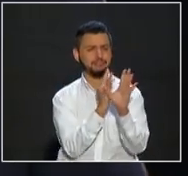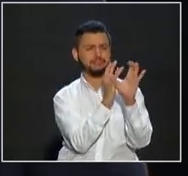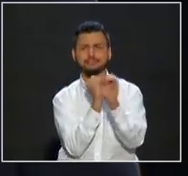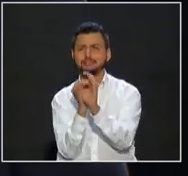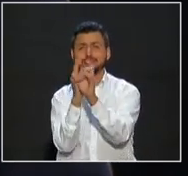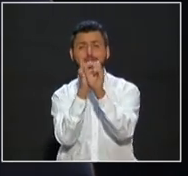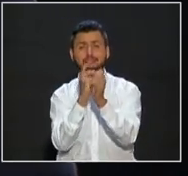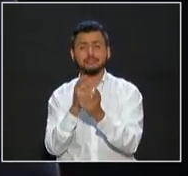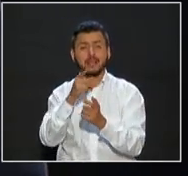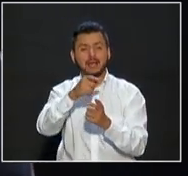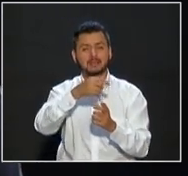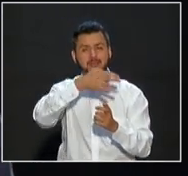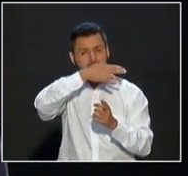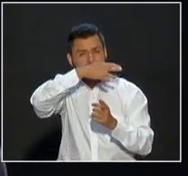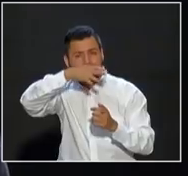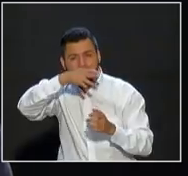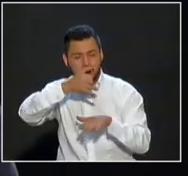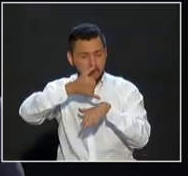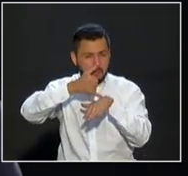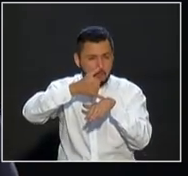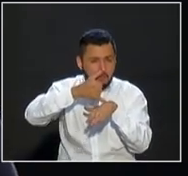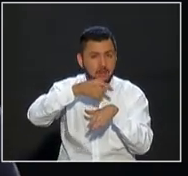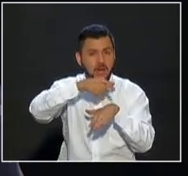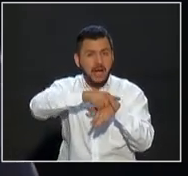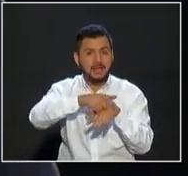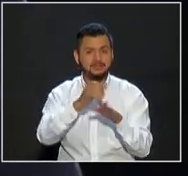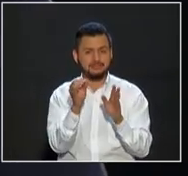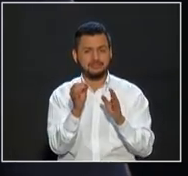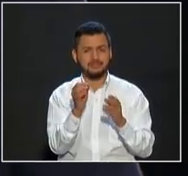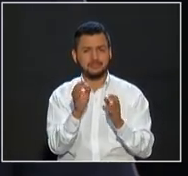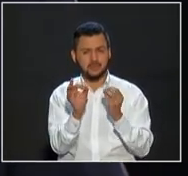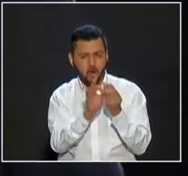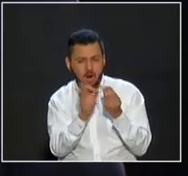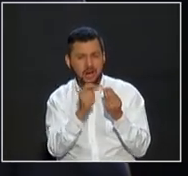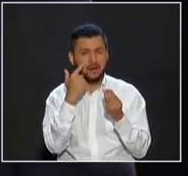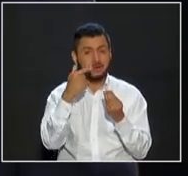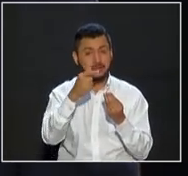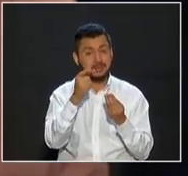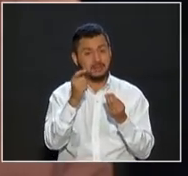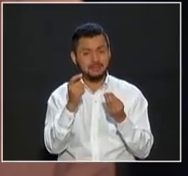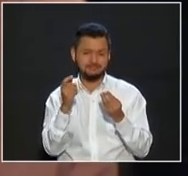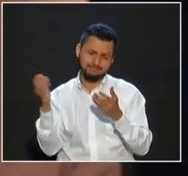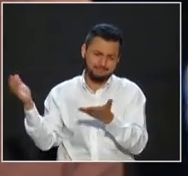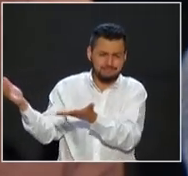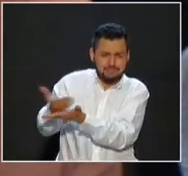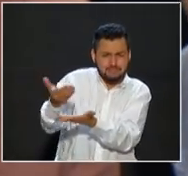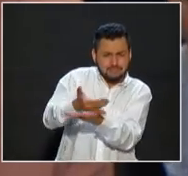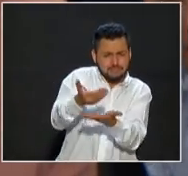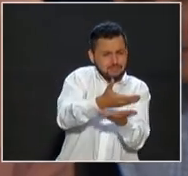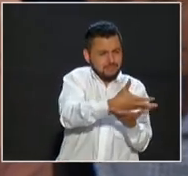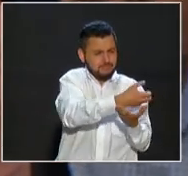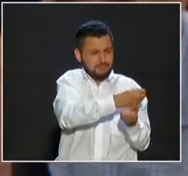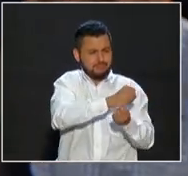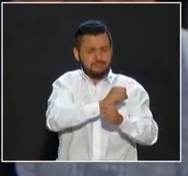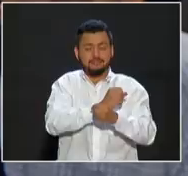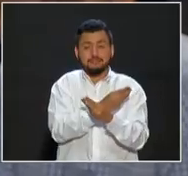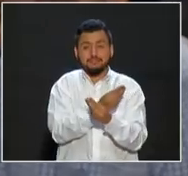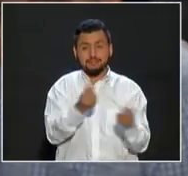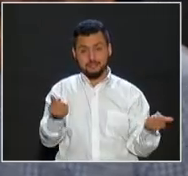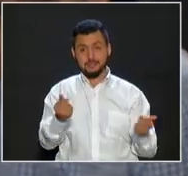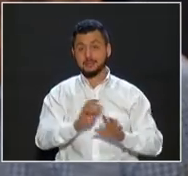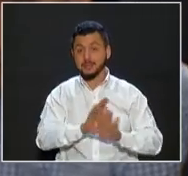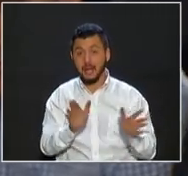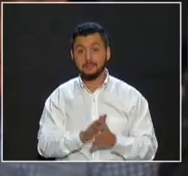terminemos aniquilando el narcotráfico del departamento no vamos a tener paz no vamos a tener futuro y también es necesario crear